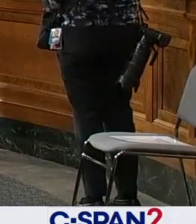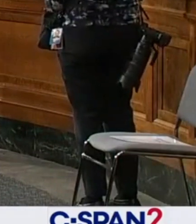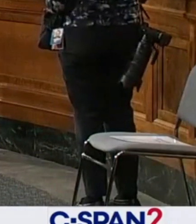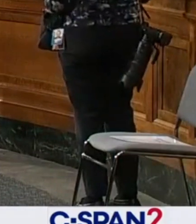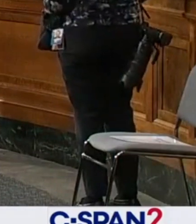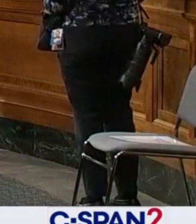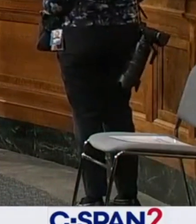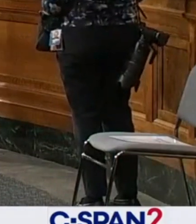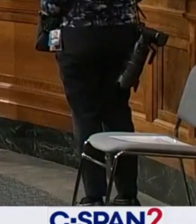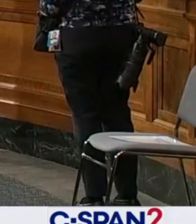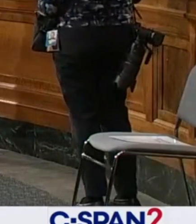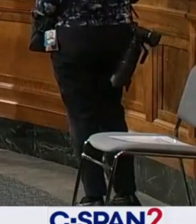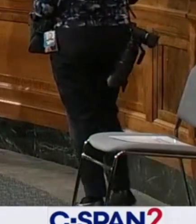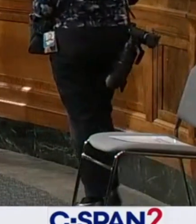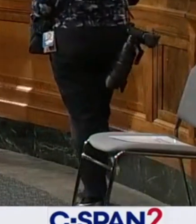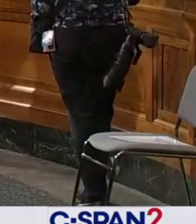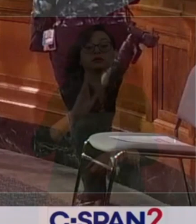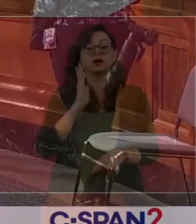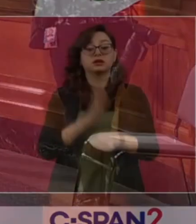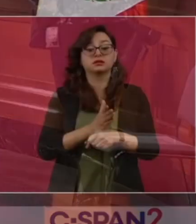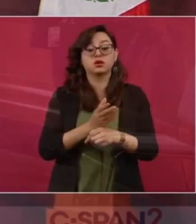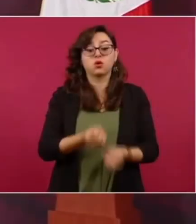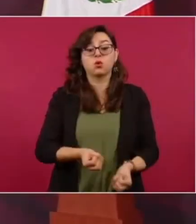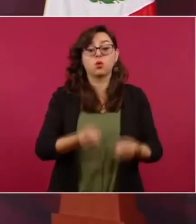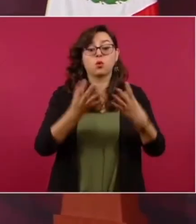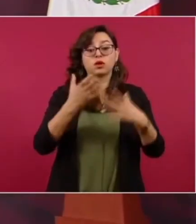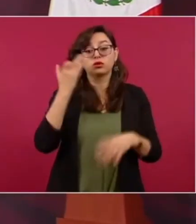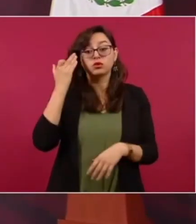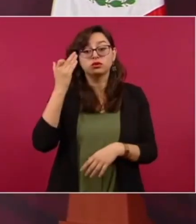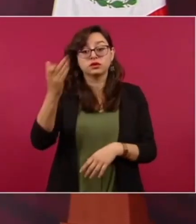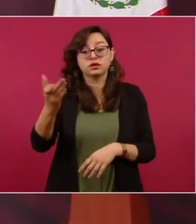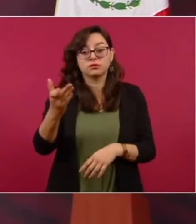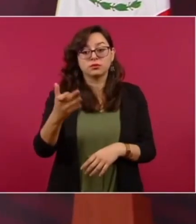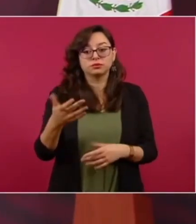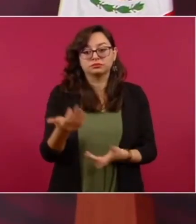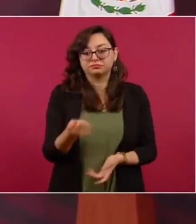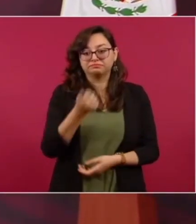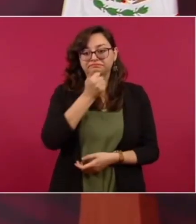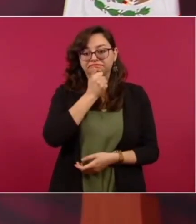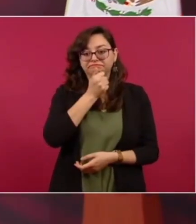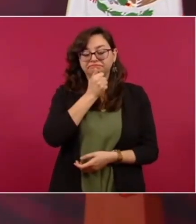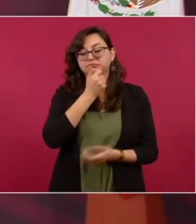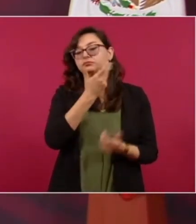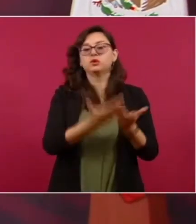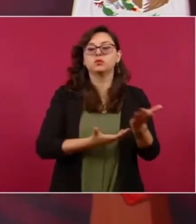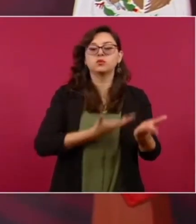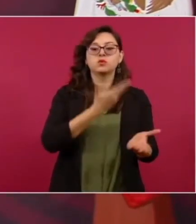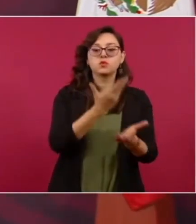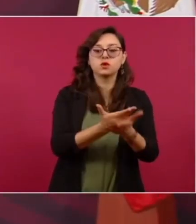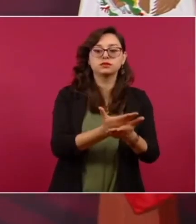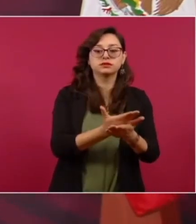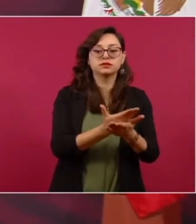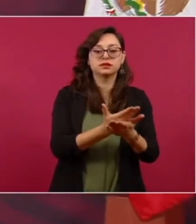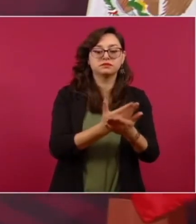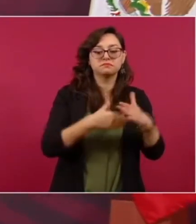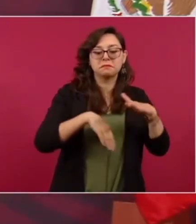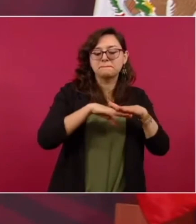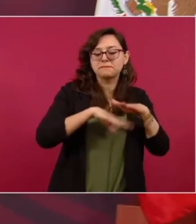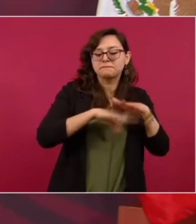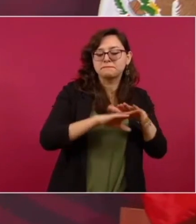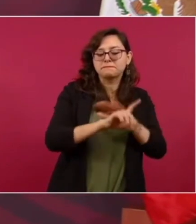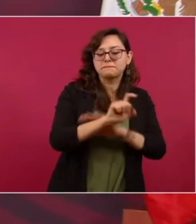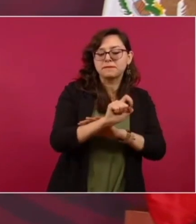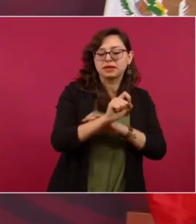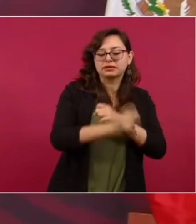país esto luego de que amenazara con Iniciar una campaña dirigida con Nacionales con la finalidad de que voten en contra del